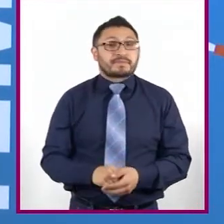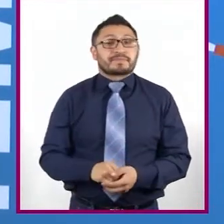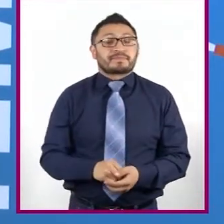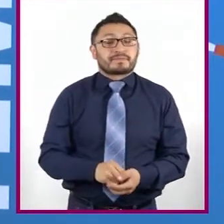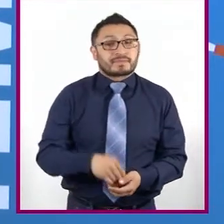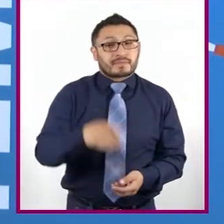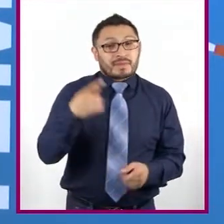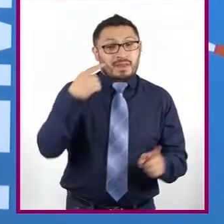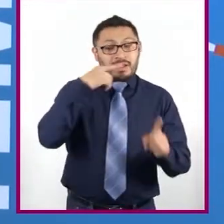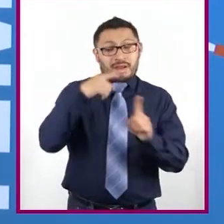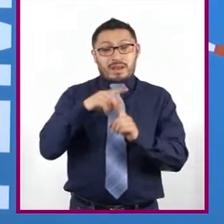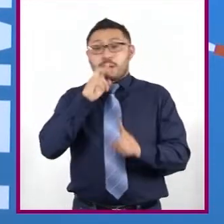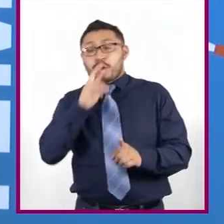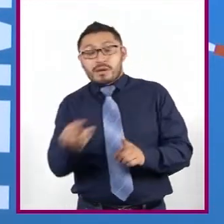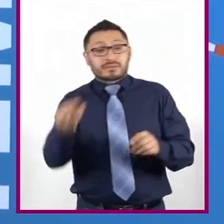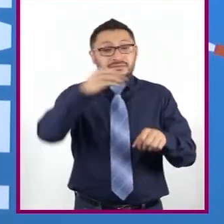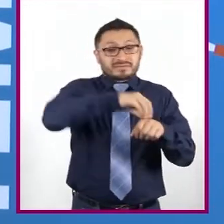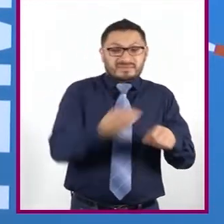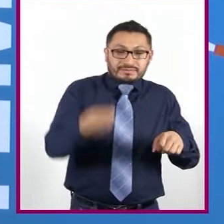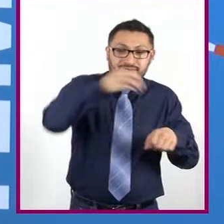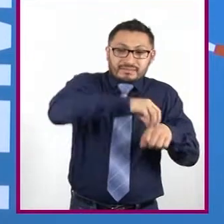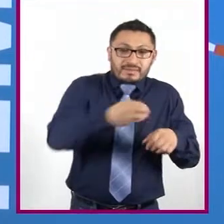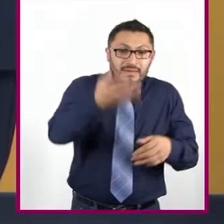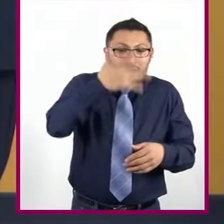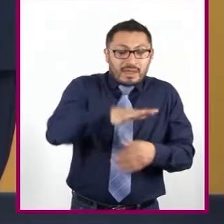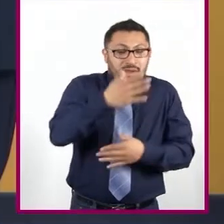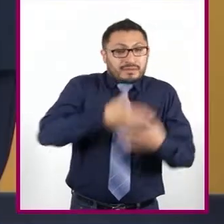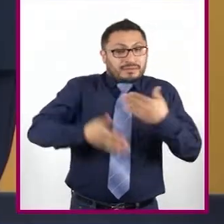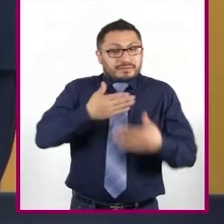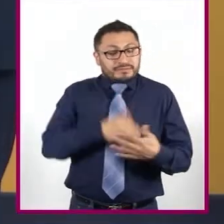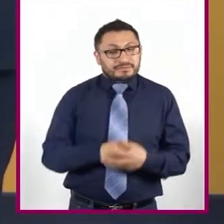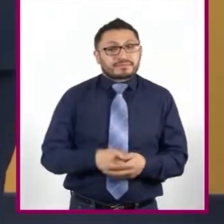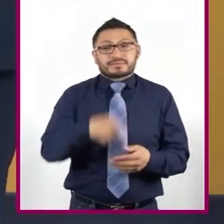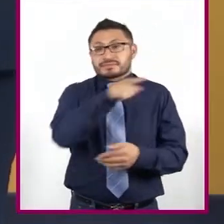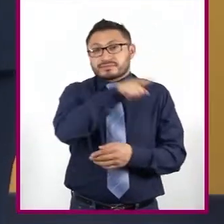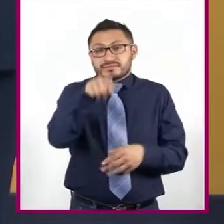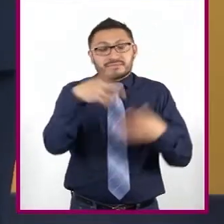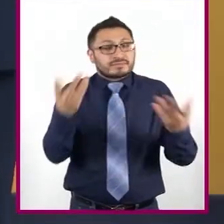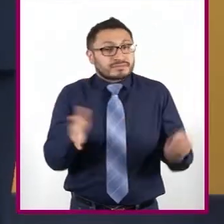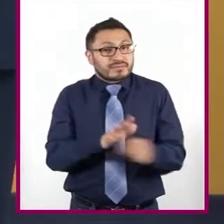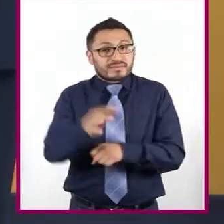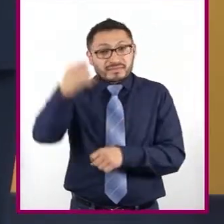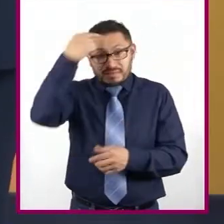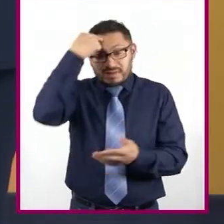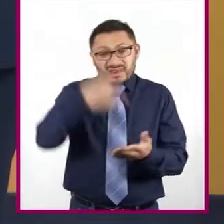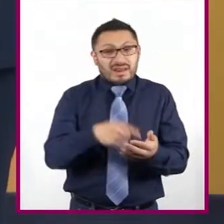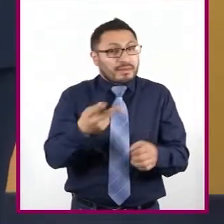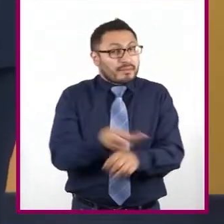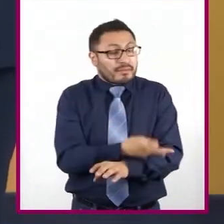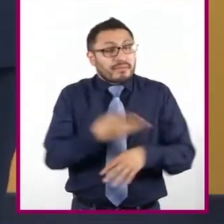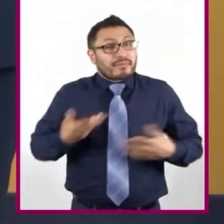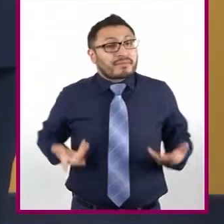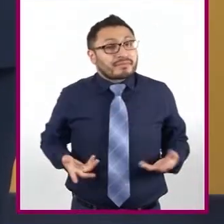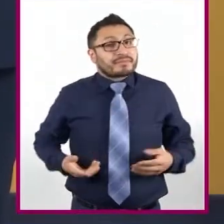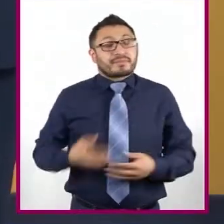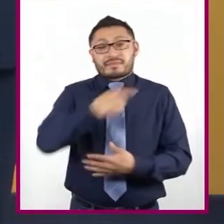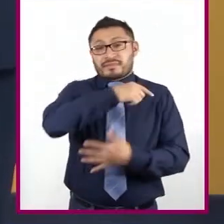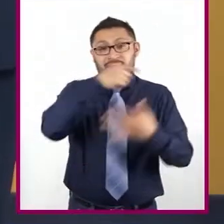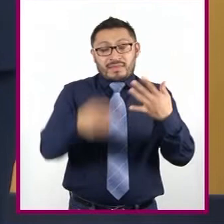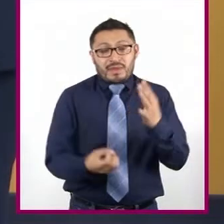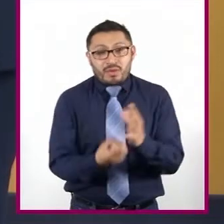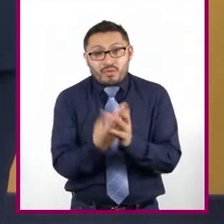los resultados a los 10 lanzamientos anteriores. ¿Ustedes qué piensan que pasará? Con estos